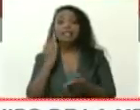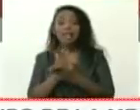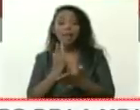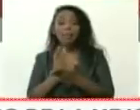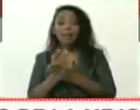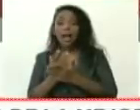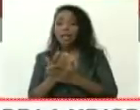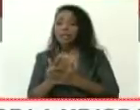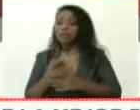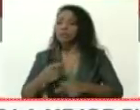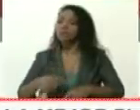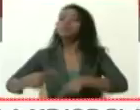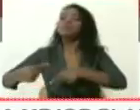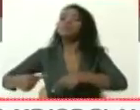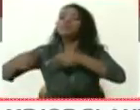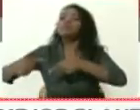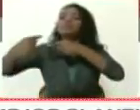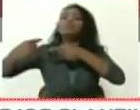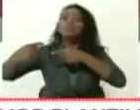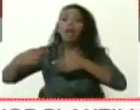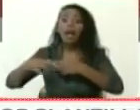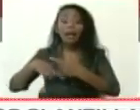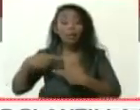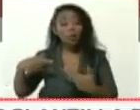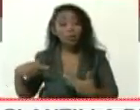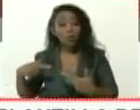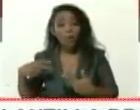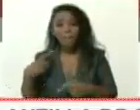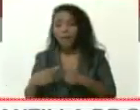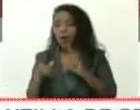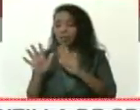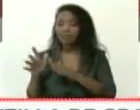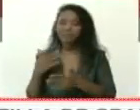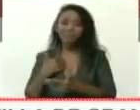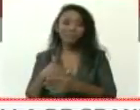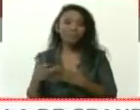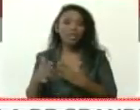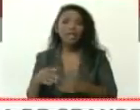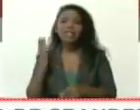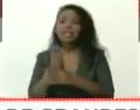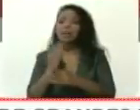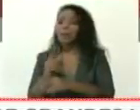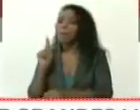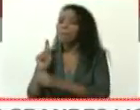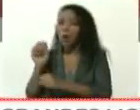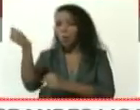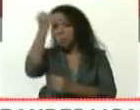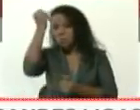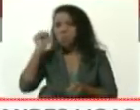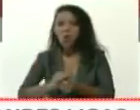bolivariana, la acusan narcotraficantes, corruptos, brutos, ignorantes,